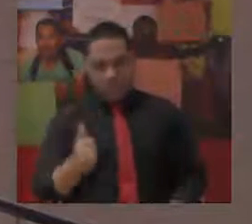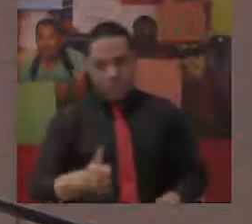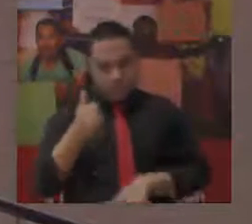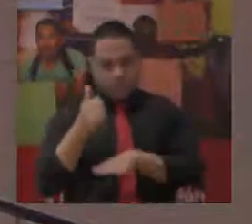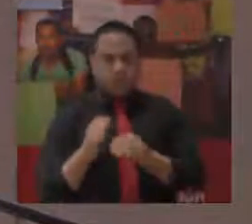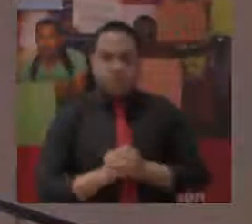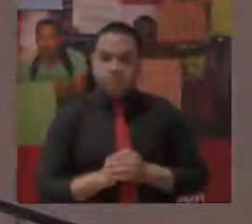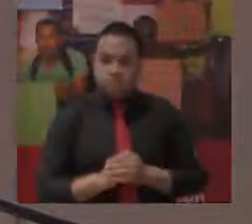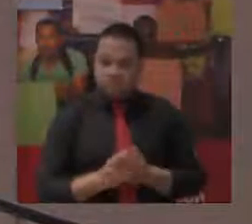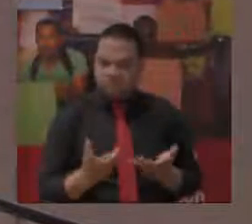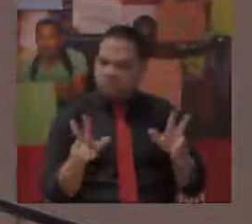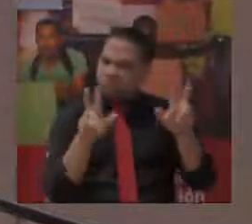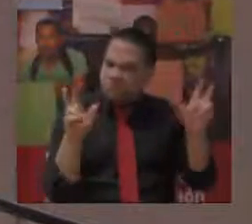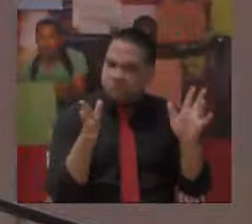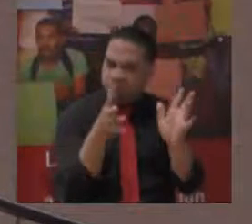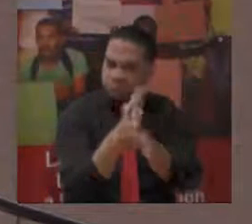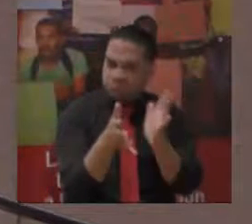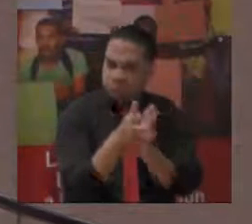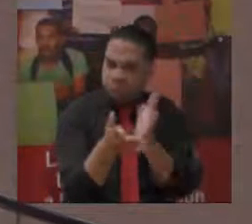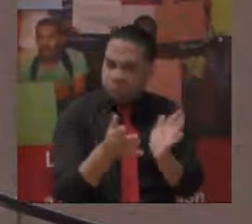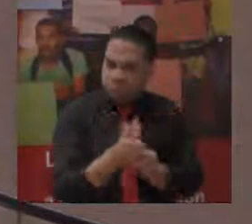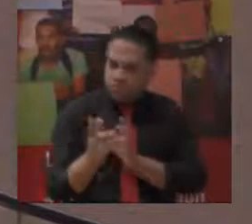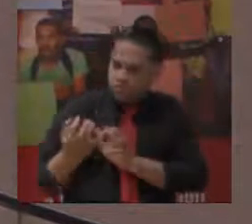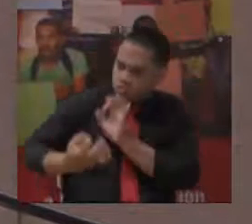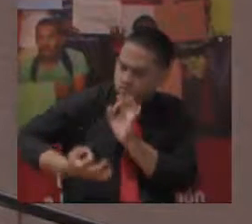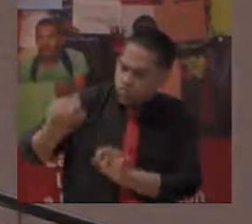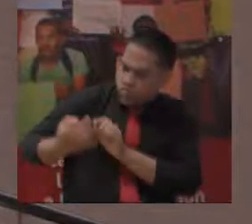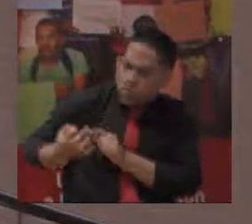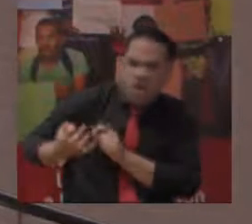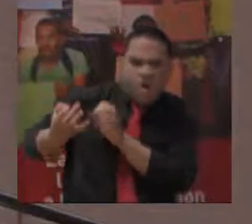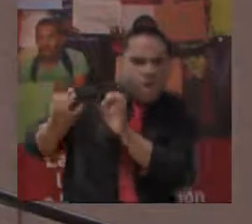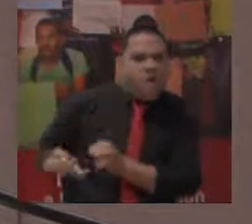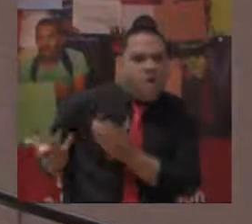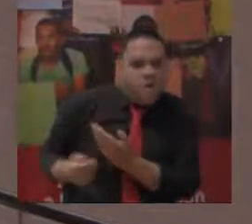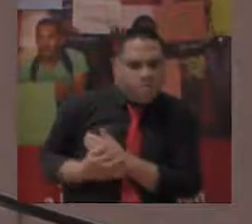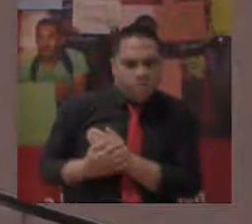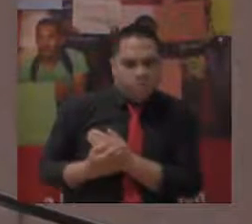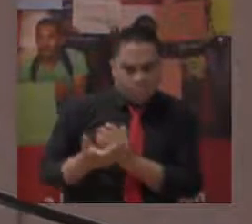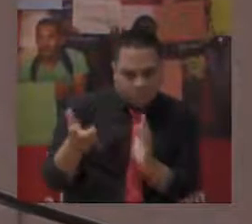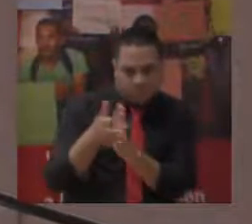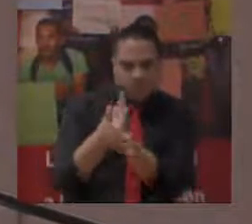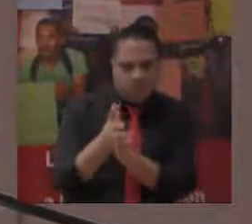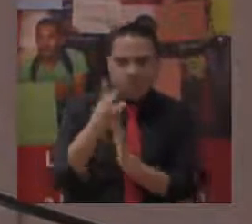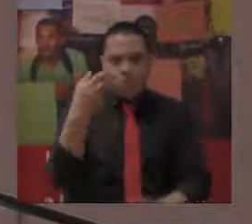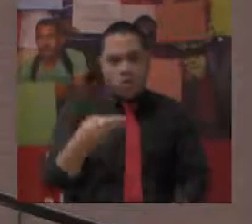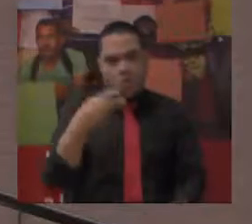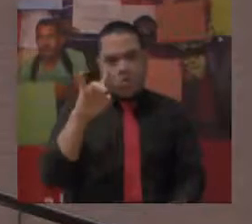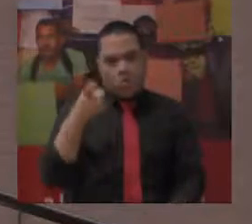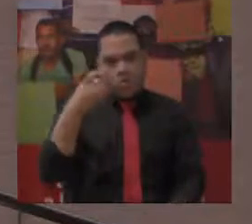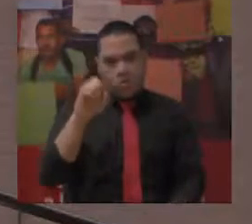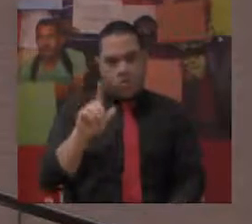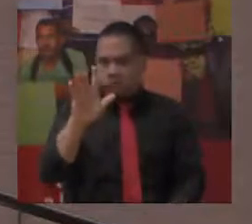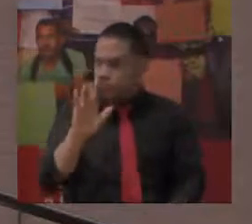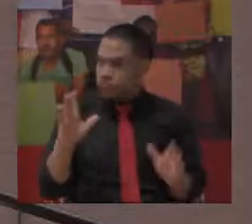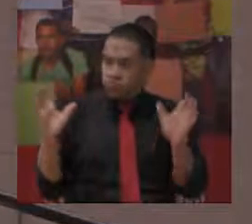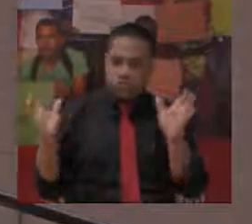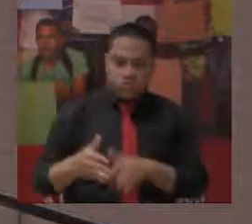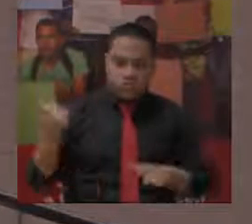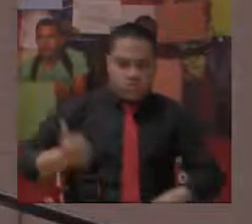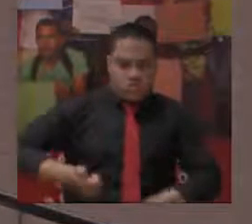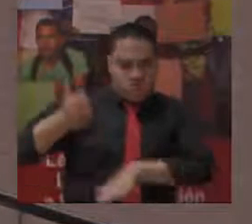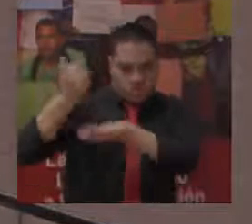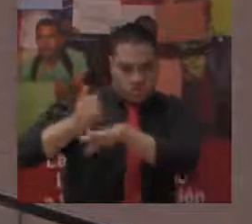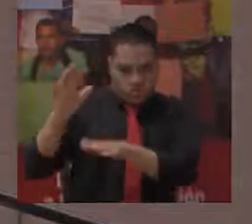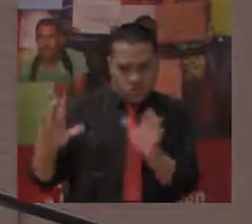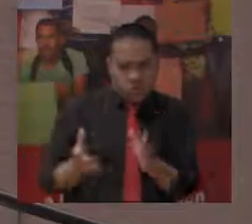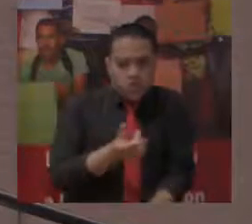sigue es Estabilidad Jurídica. Va a acompañarnos Hugo Peñafort Sarmiento, director jurídico de la Oficina del Alto Comisionado para la Paz, Miguel Restrepo